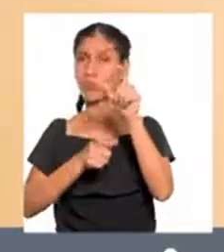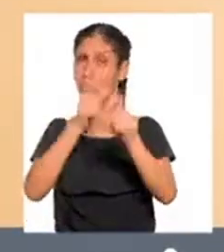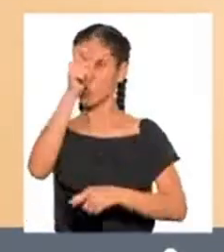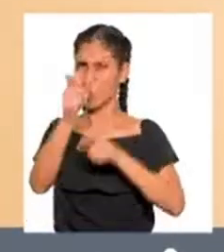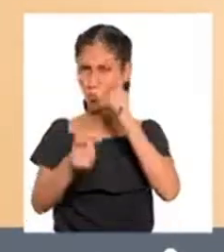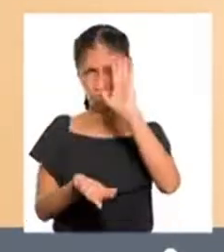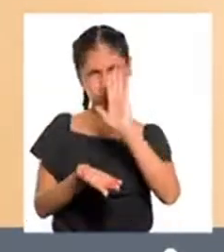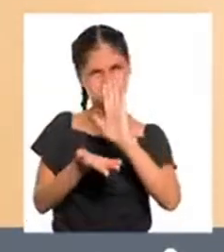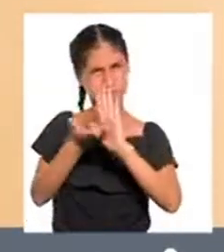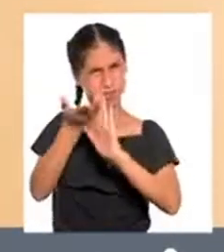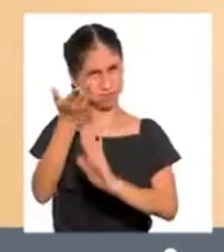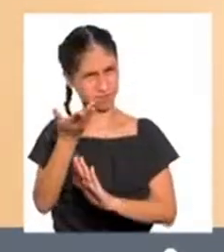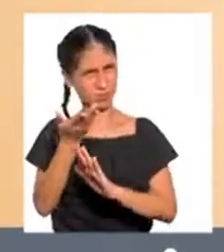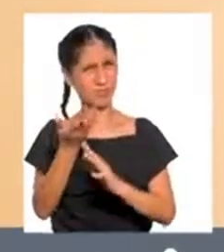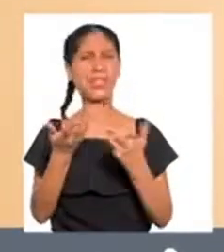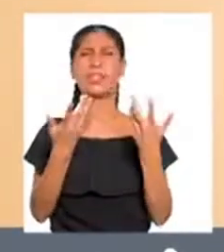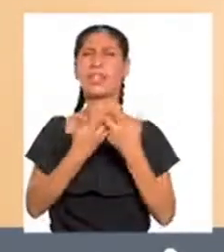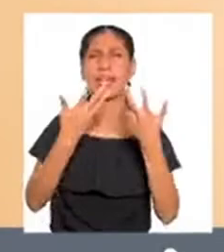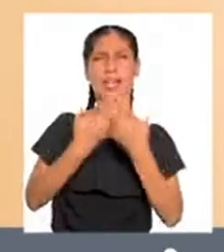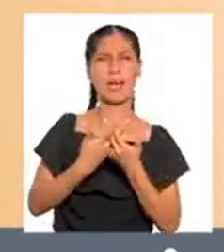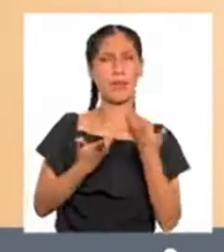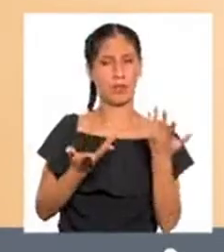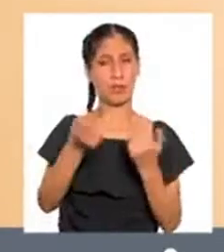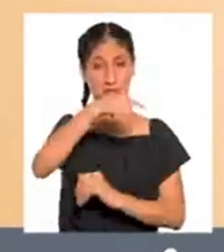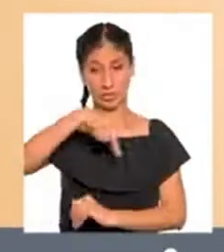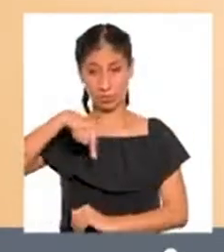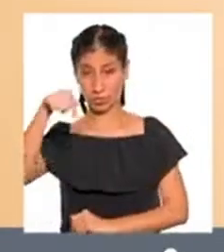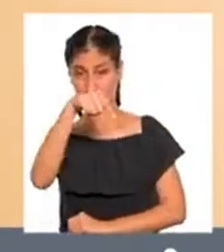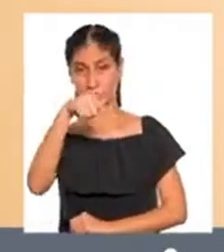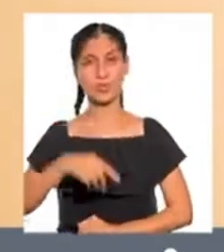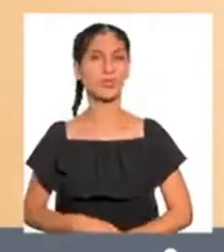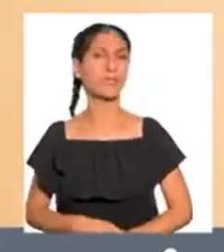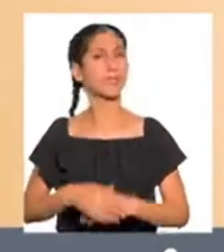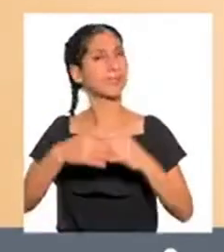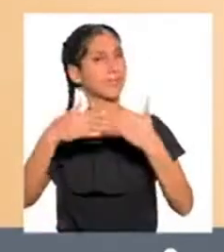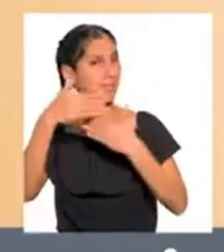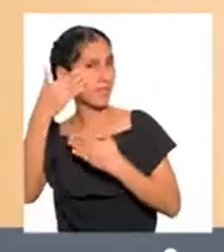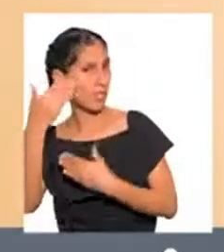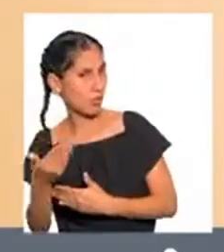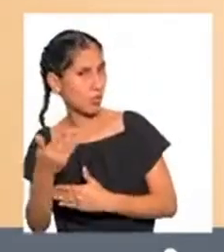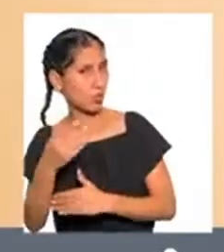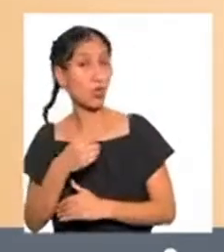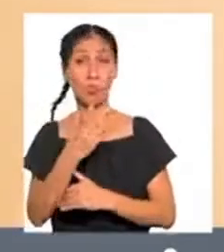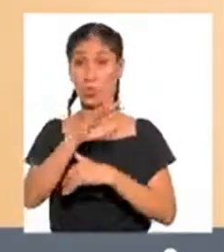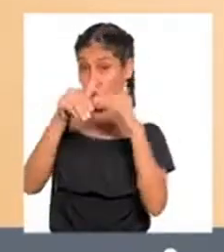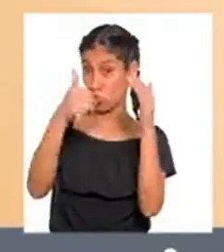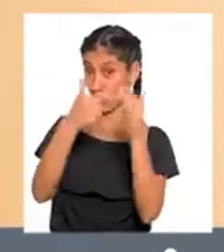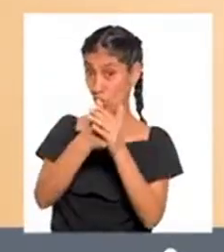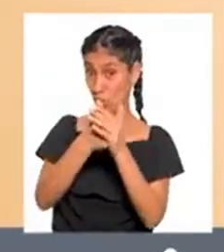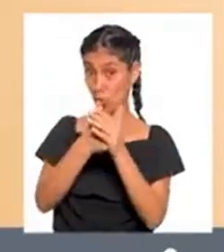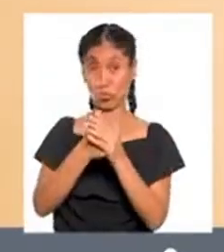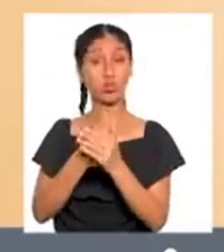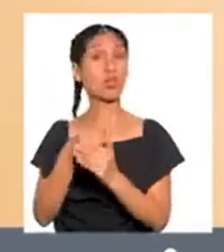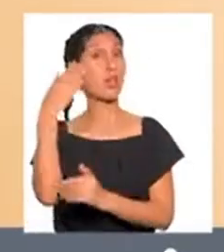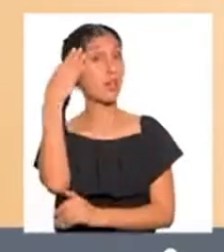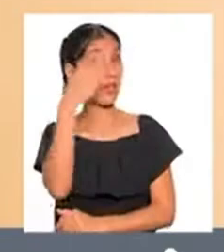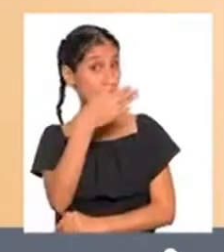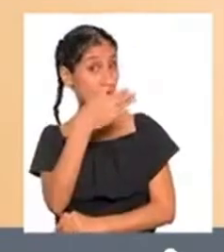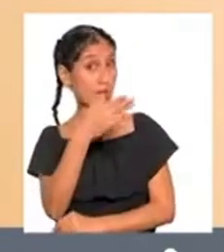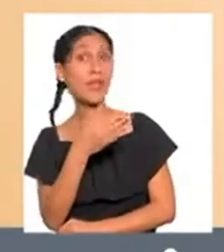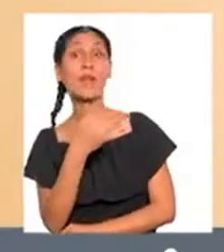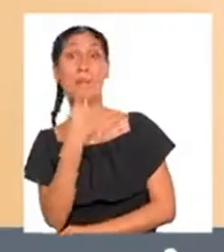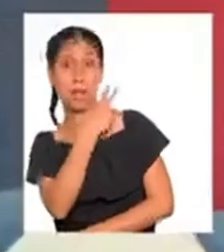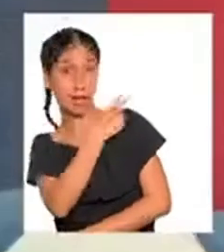la construcción de la infraestructura sanitaria de esas zonas y por lo tanto no todos podían acceder a los servicios básicos